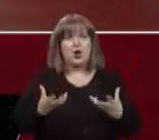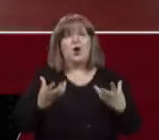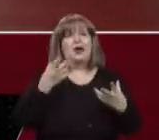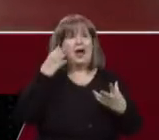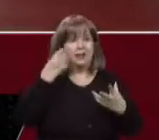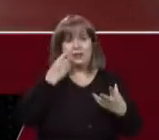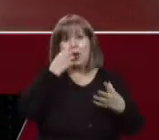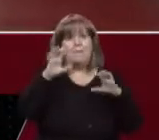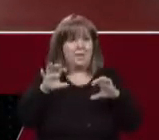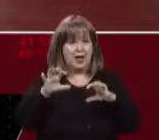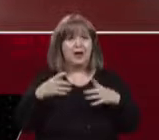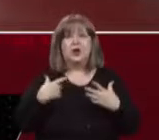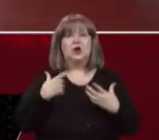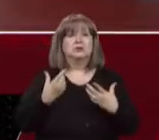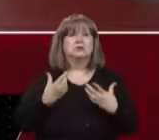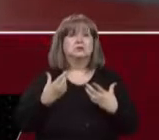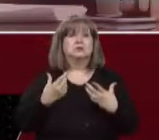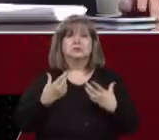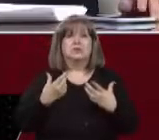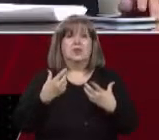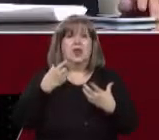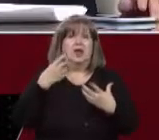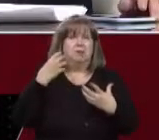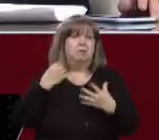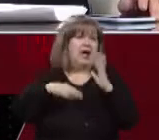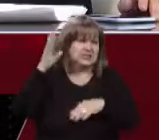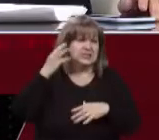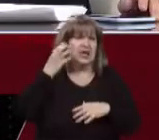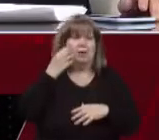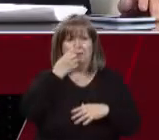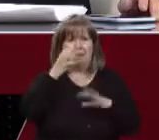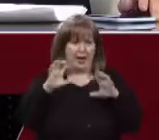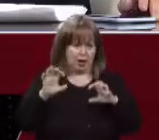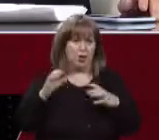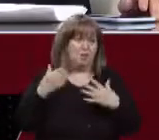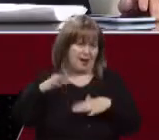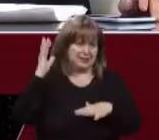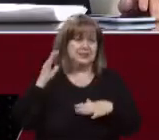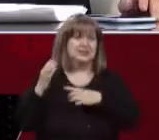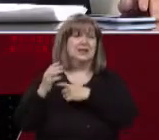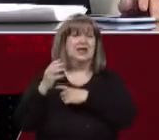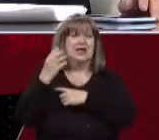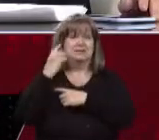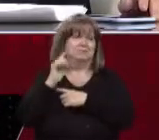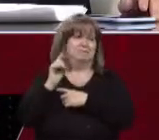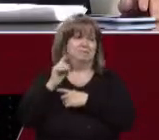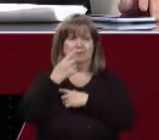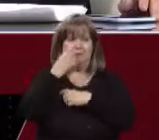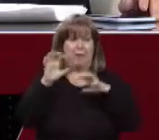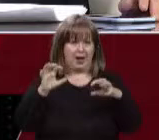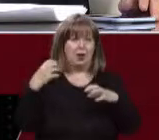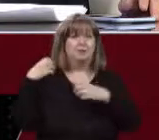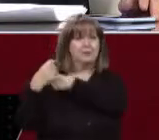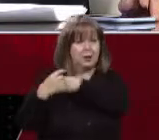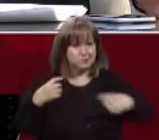muy incordiosos, son muy... Claro. Les cuesta quedarse atados, bueno, hay que tener esa actitud. Escucho alguna pregunta de